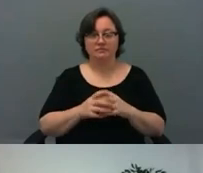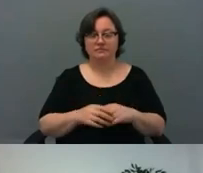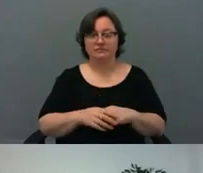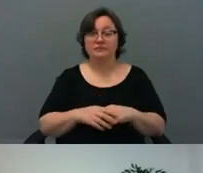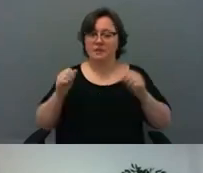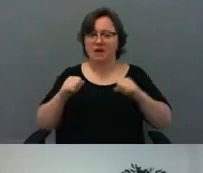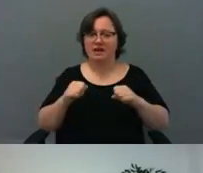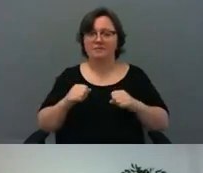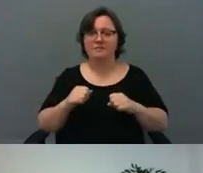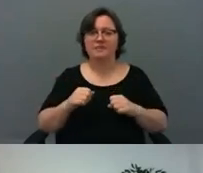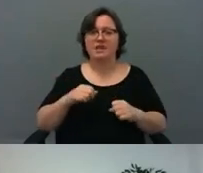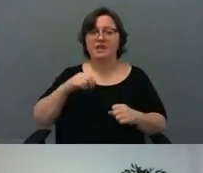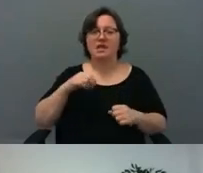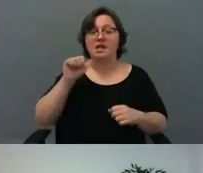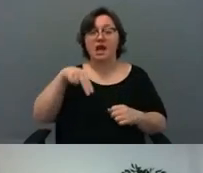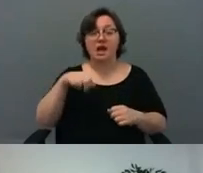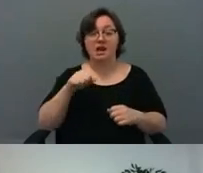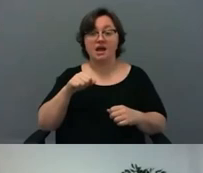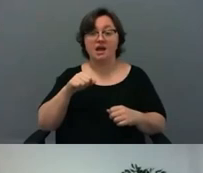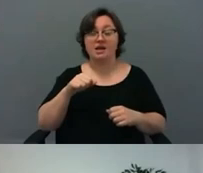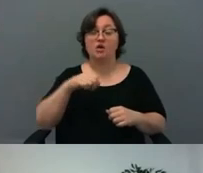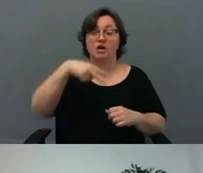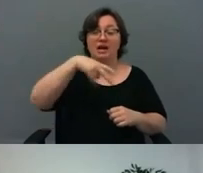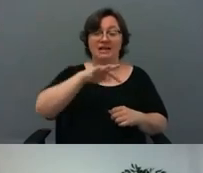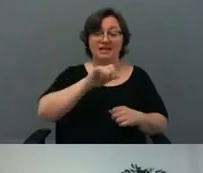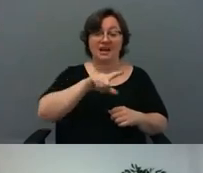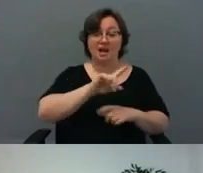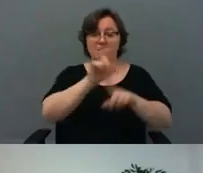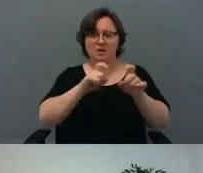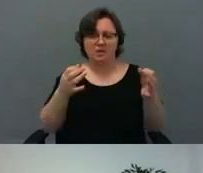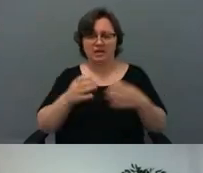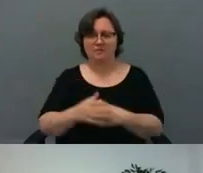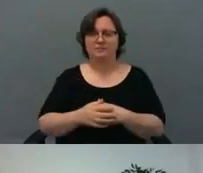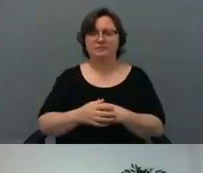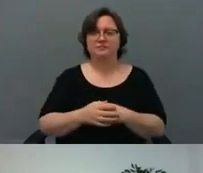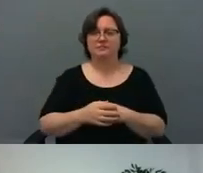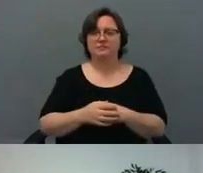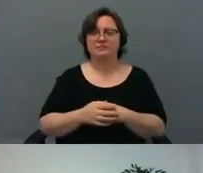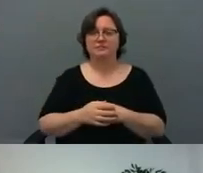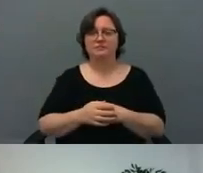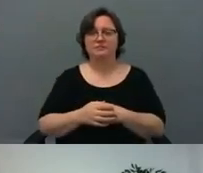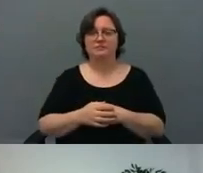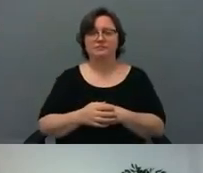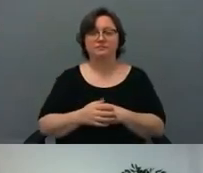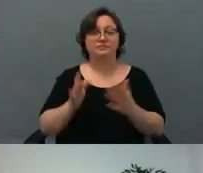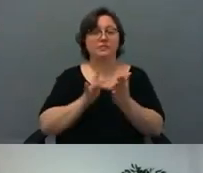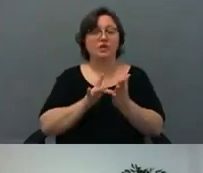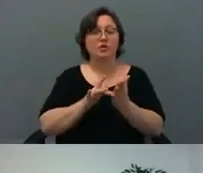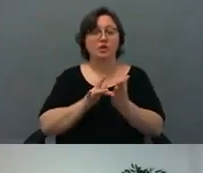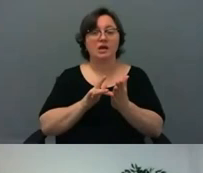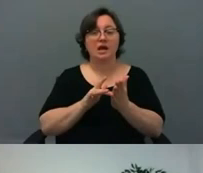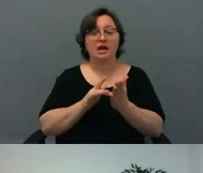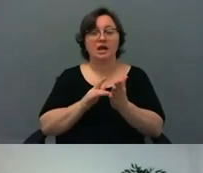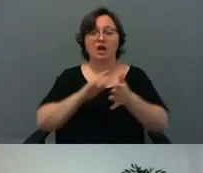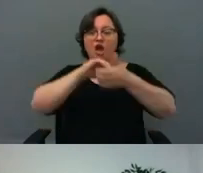Vale, lo que nos preguntaba Natalia Martínez es qué puede hacer Confederación Aspace para hacer que